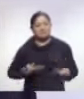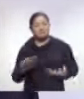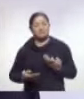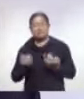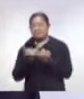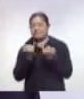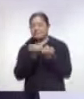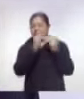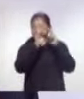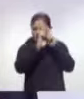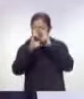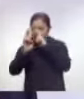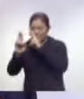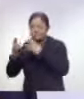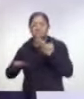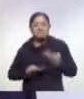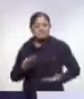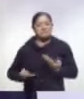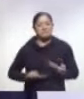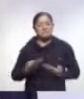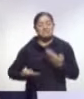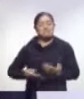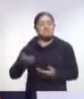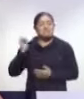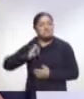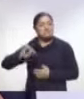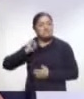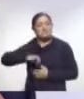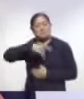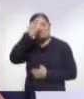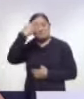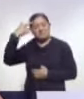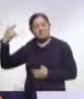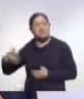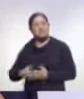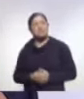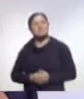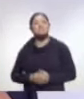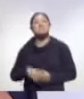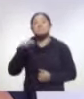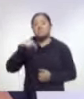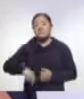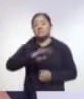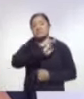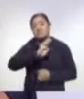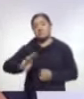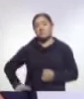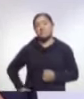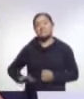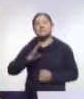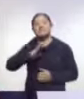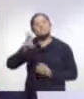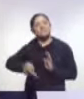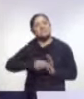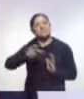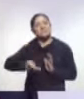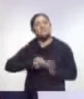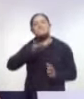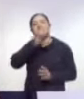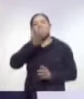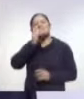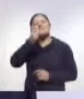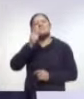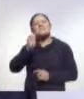de la danza. Estaremos buscando también que aquí en el municipio se reapropie la tradición del Catrín,